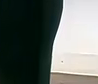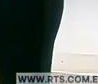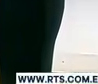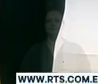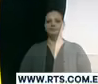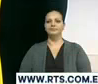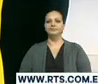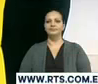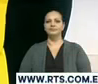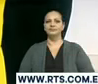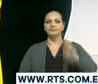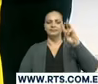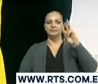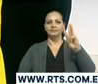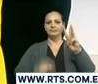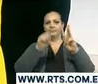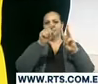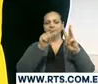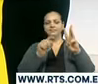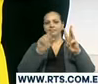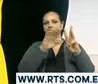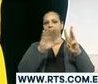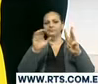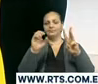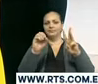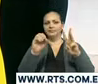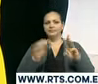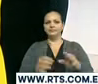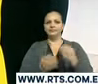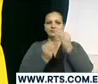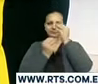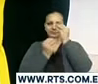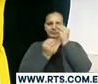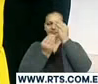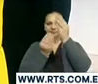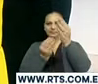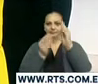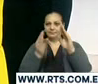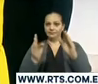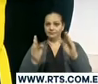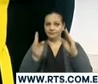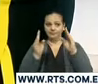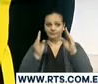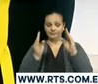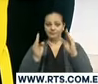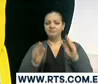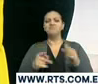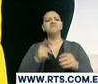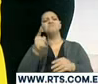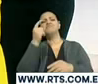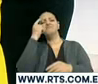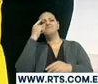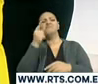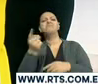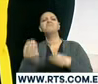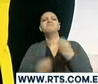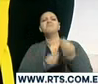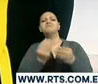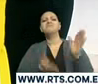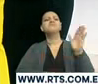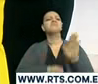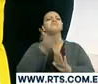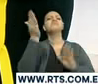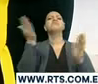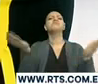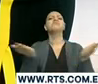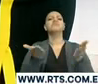Seis de la mañana con 50 minutos, aquí pues regresando a informar, y espero que la gente esté atenta, qué van a hacer hoy día, dónde van a salir, hoy día jueves, sí,